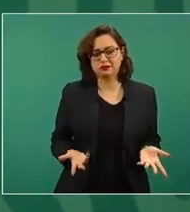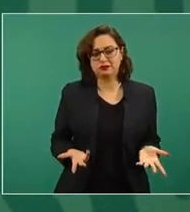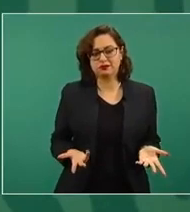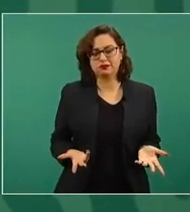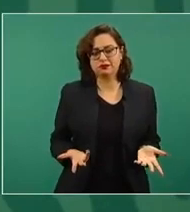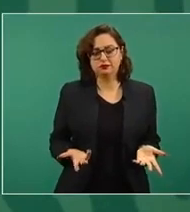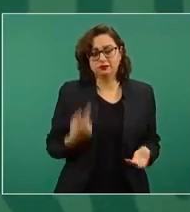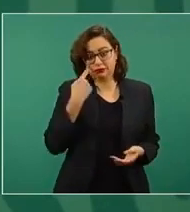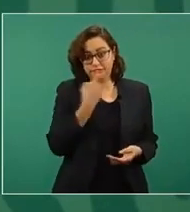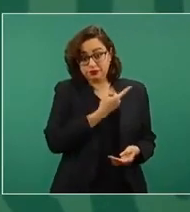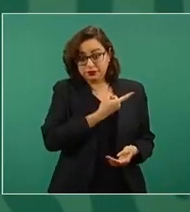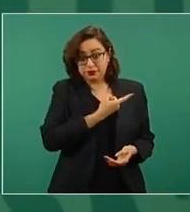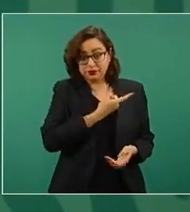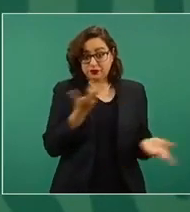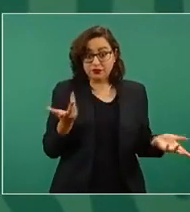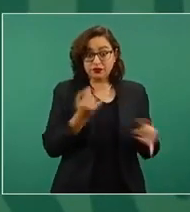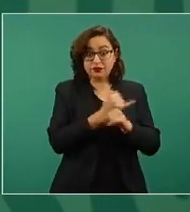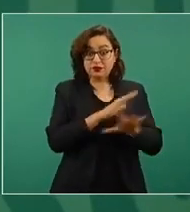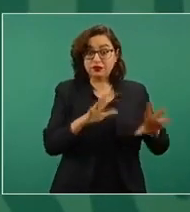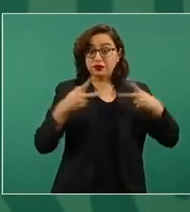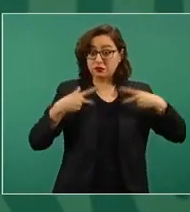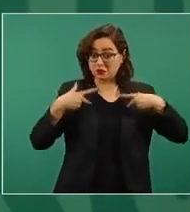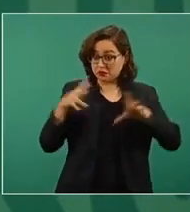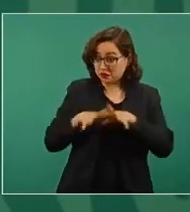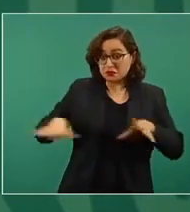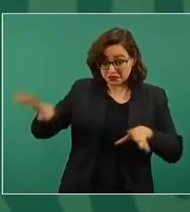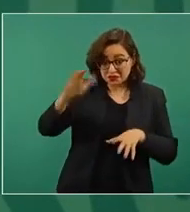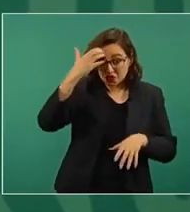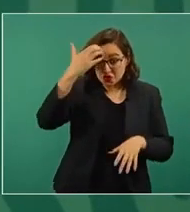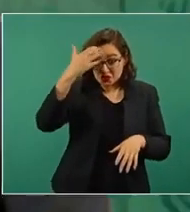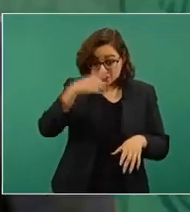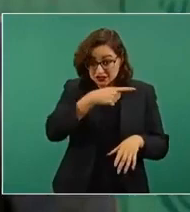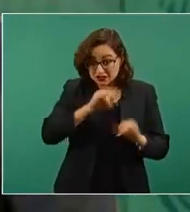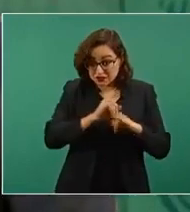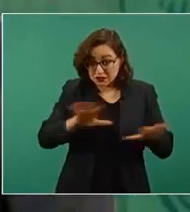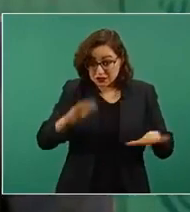esto no lo sabía la gente, no lo sabía el pueblo.